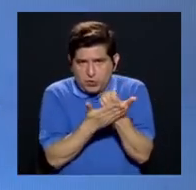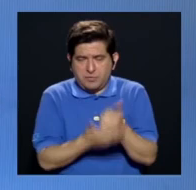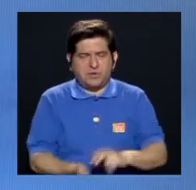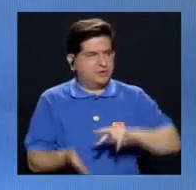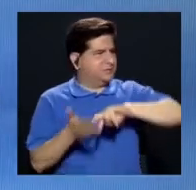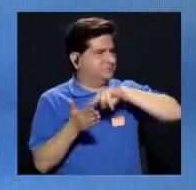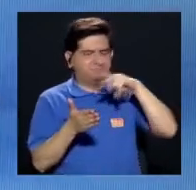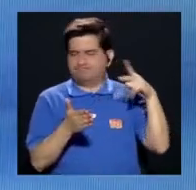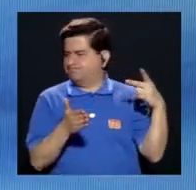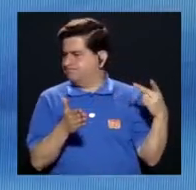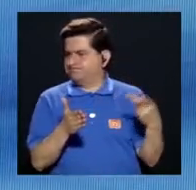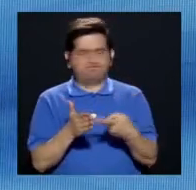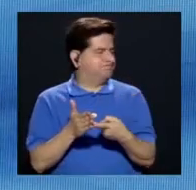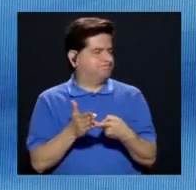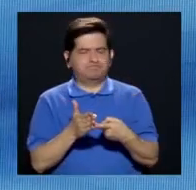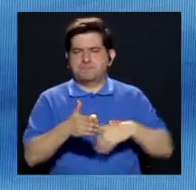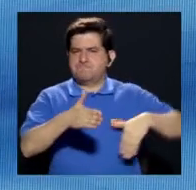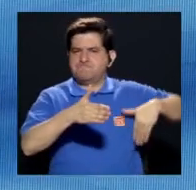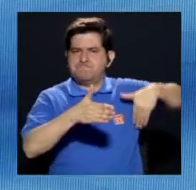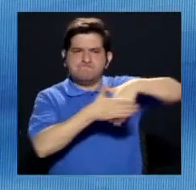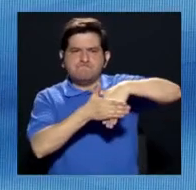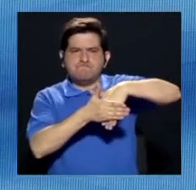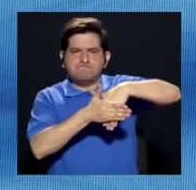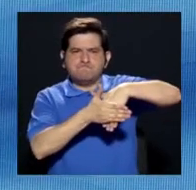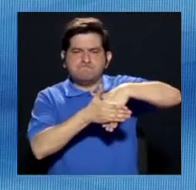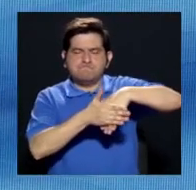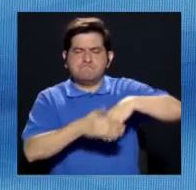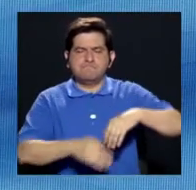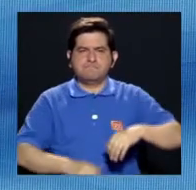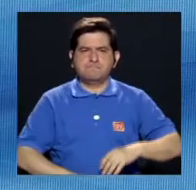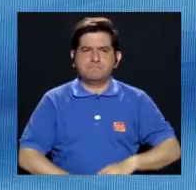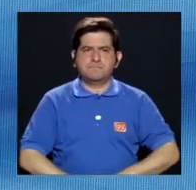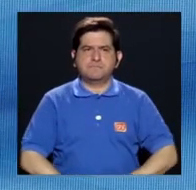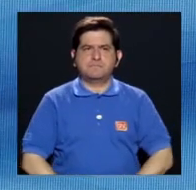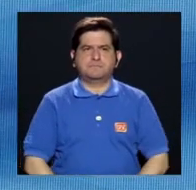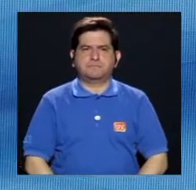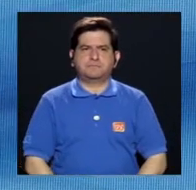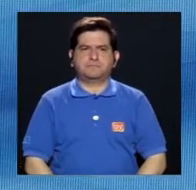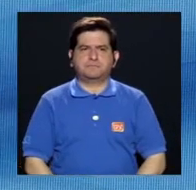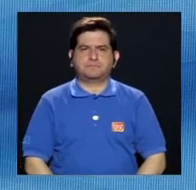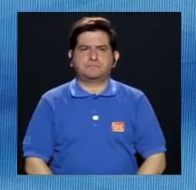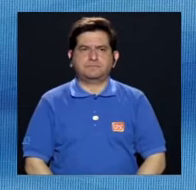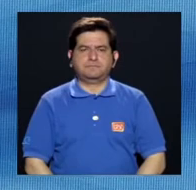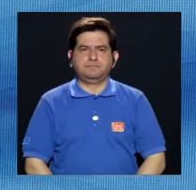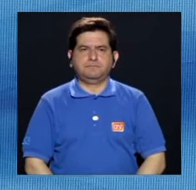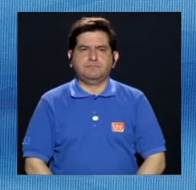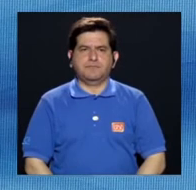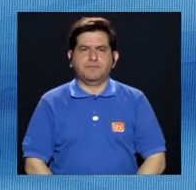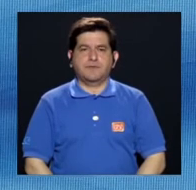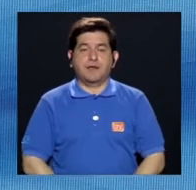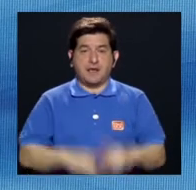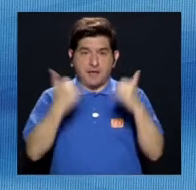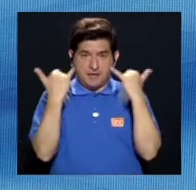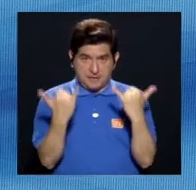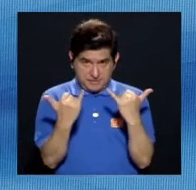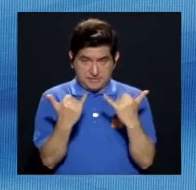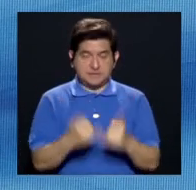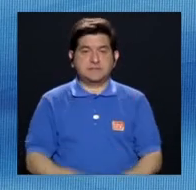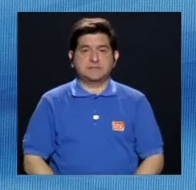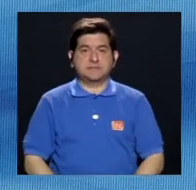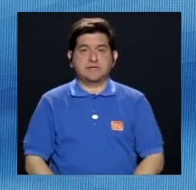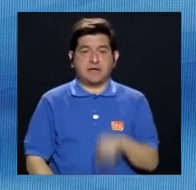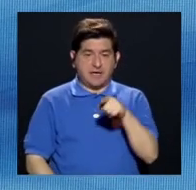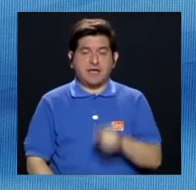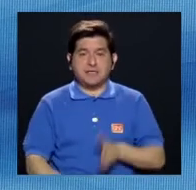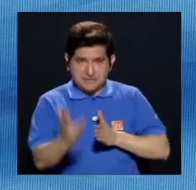se constituyan en un obstáculo. Y una vez que el ingreso ha